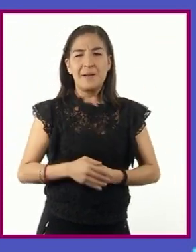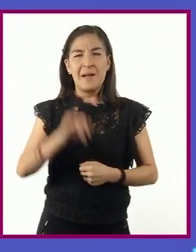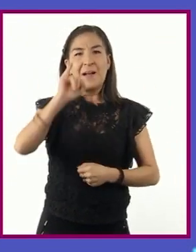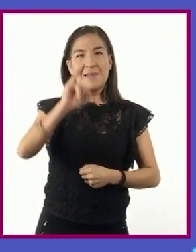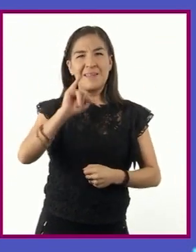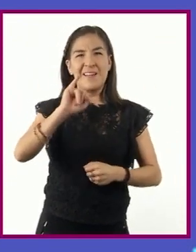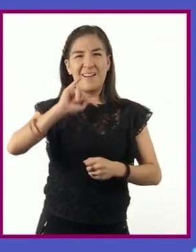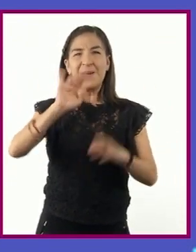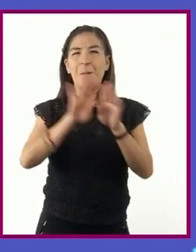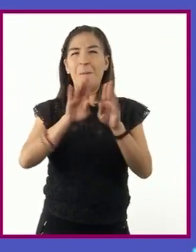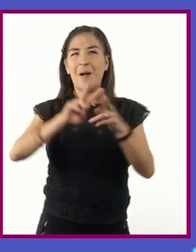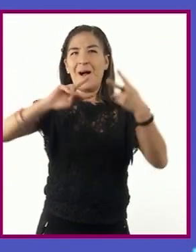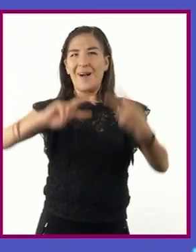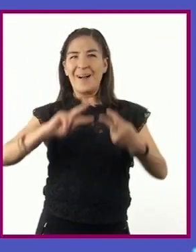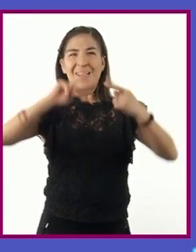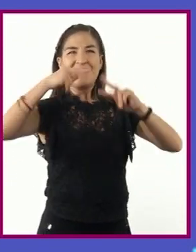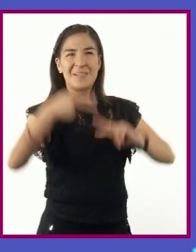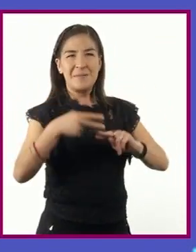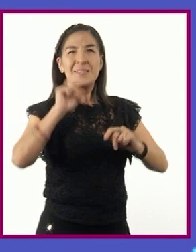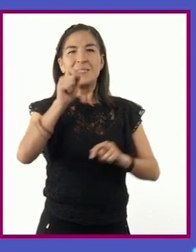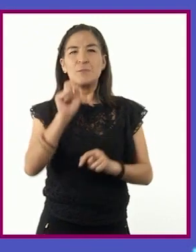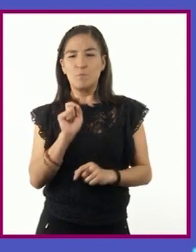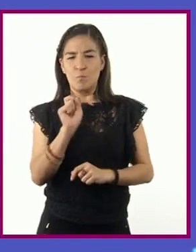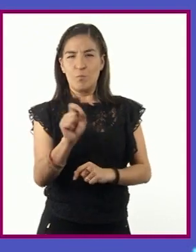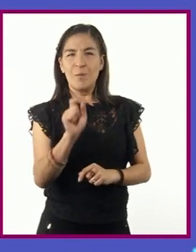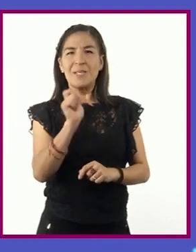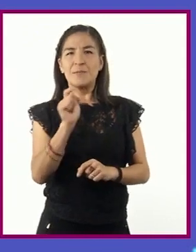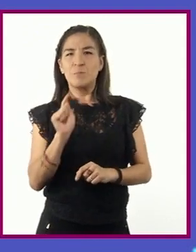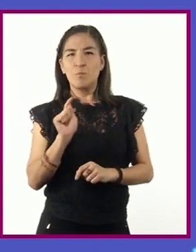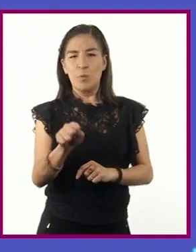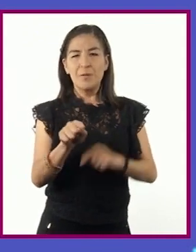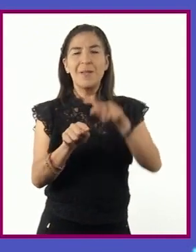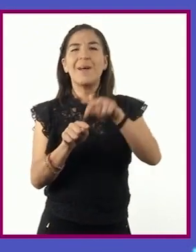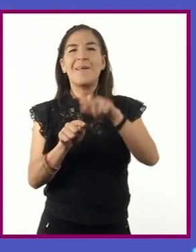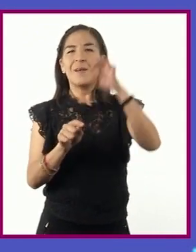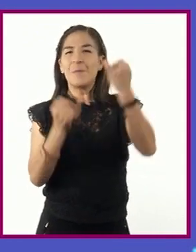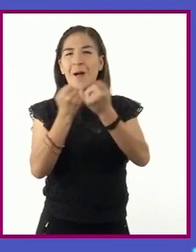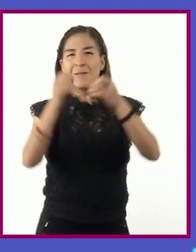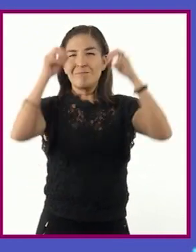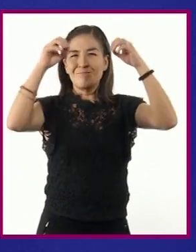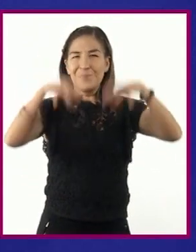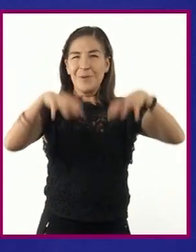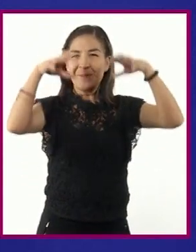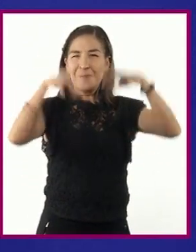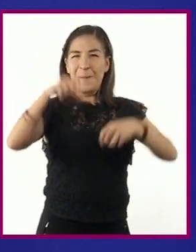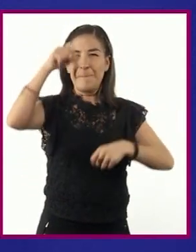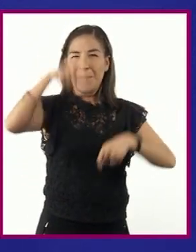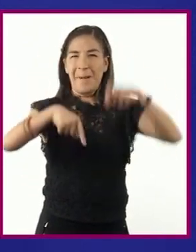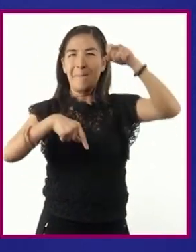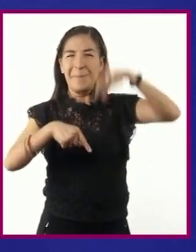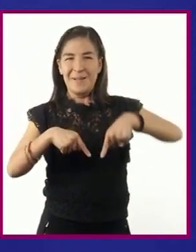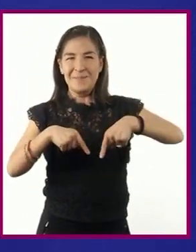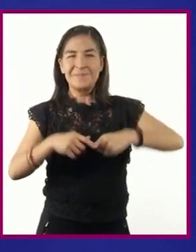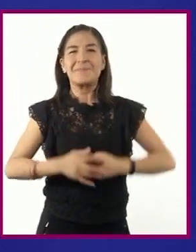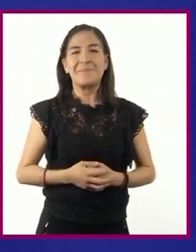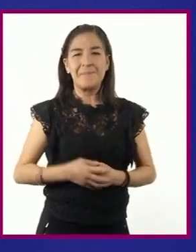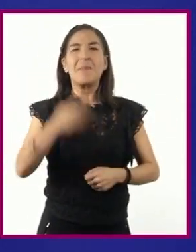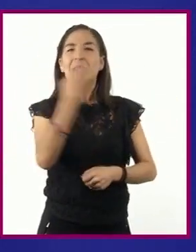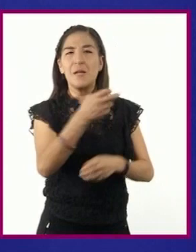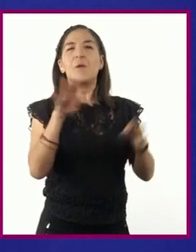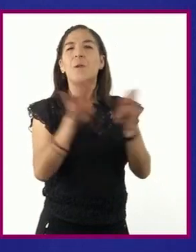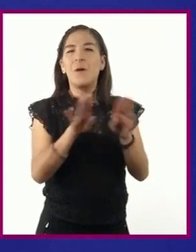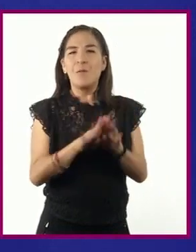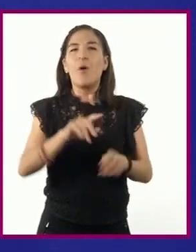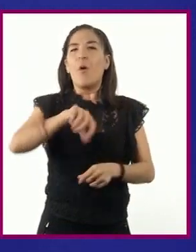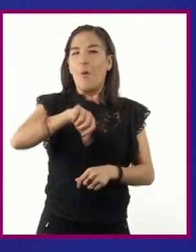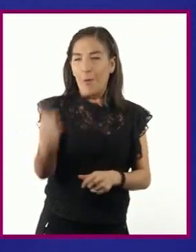al revés, como si el punto fuera una de las gotas de agua que caen al llover. Otro aspecto del por qué hay una